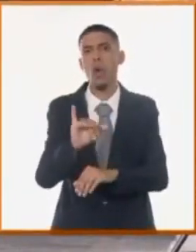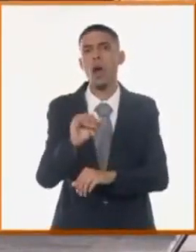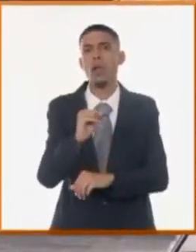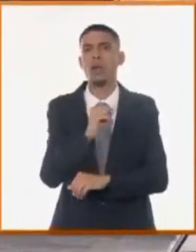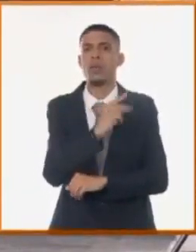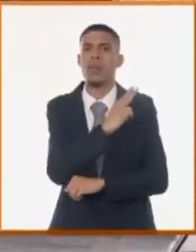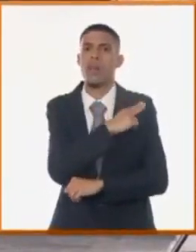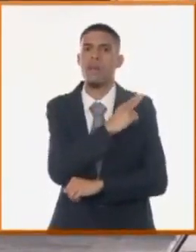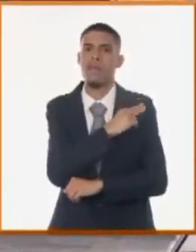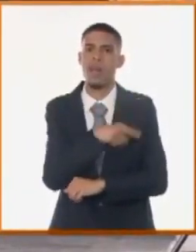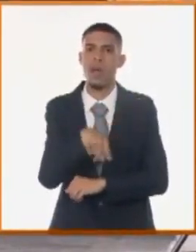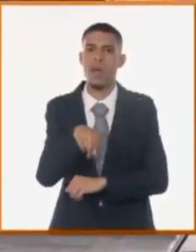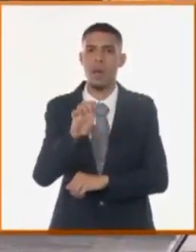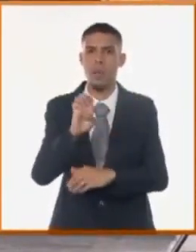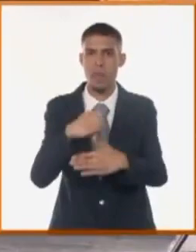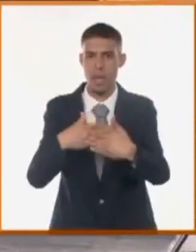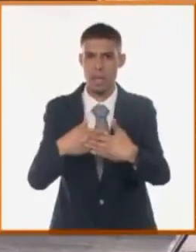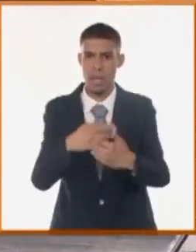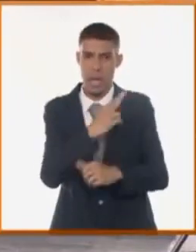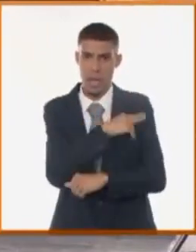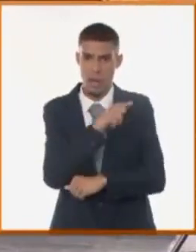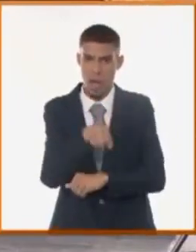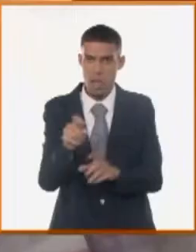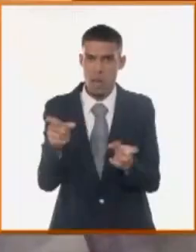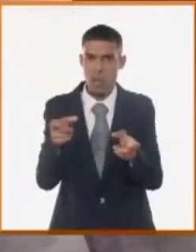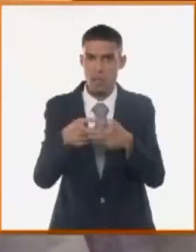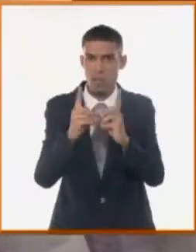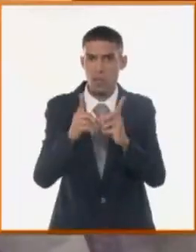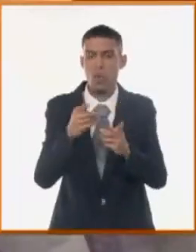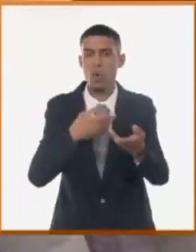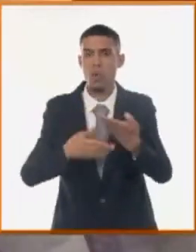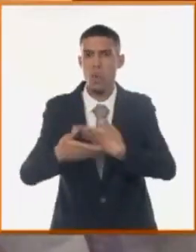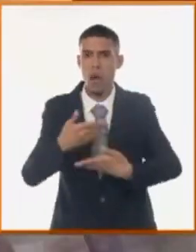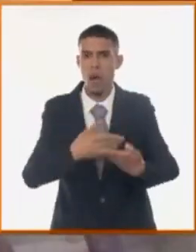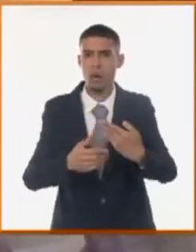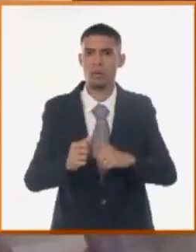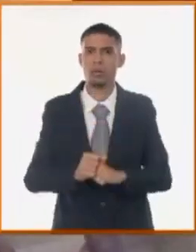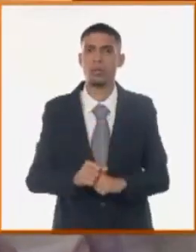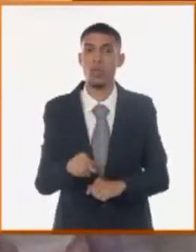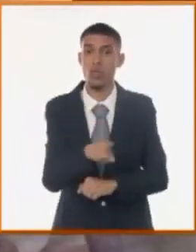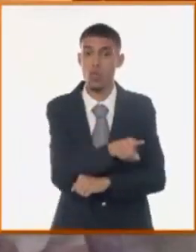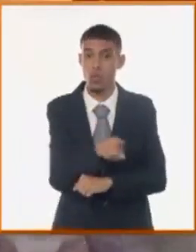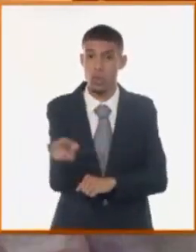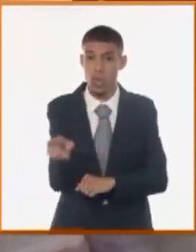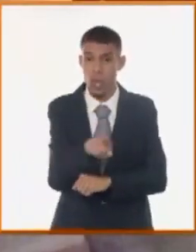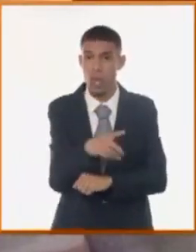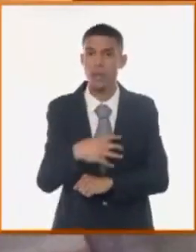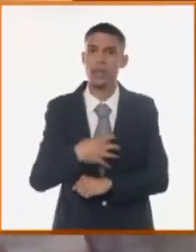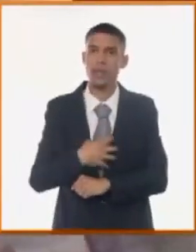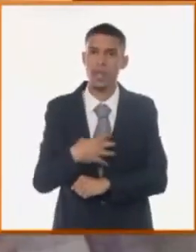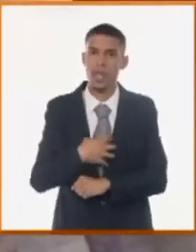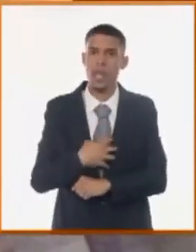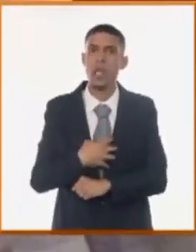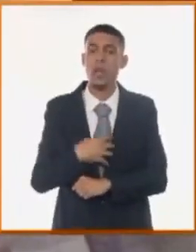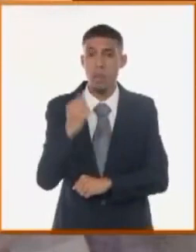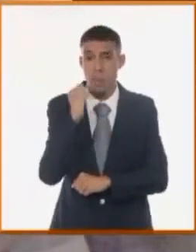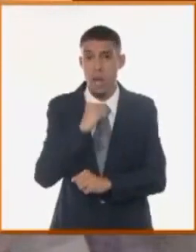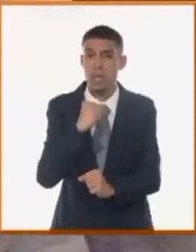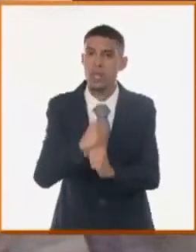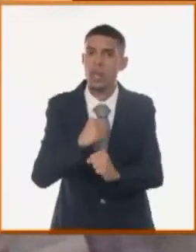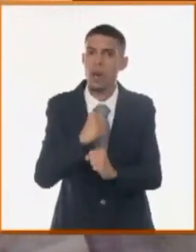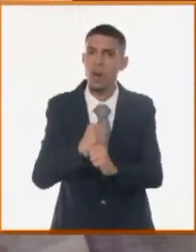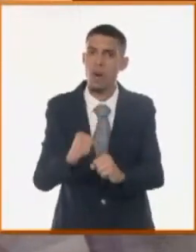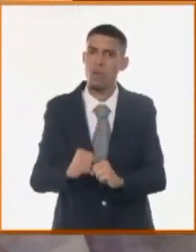es algo en lo que hoy se viene trabajando. Pero ustedes tienen un espectro mucho más amplio incluso que esa propia función del